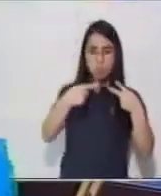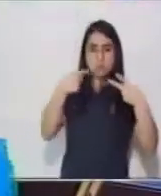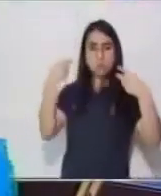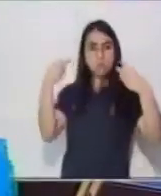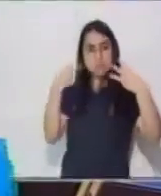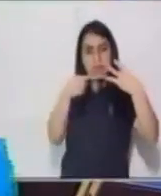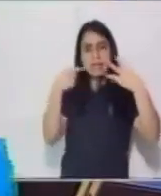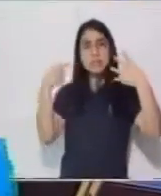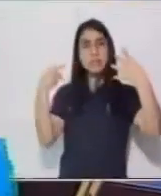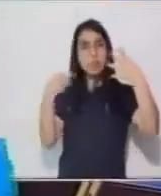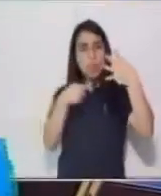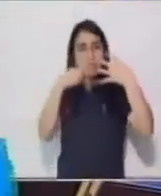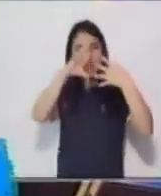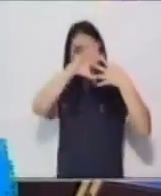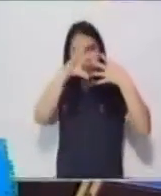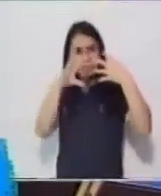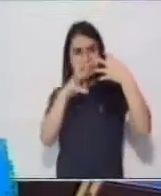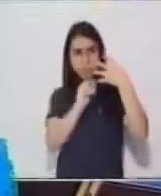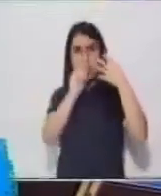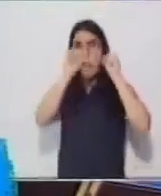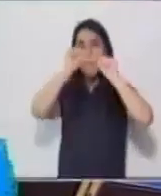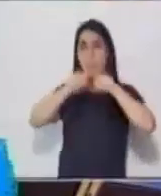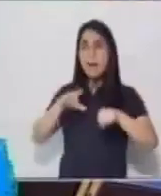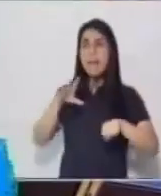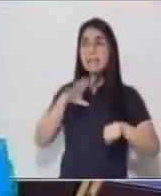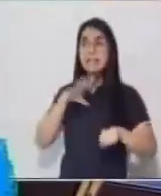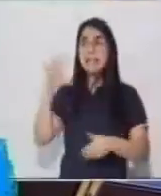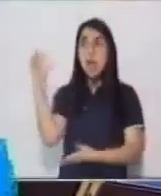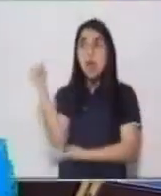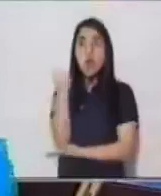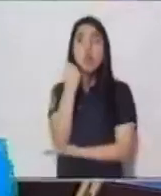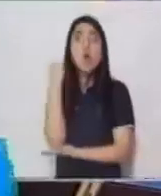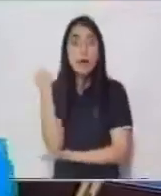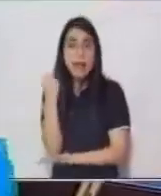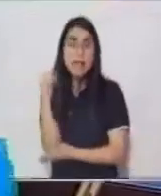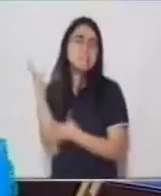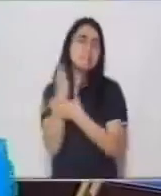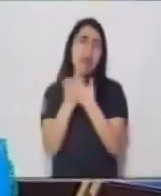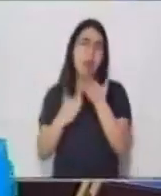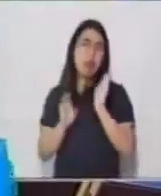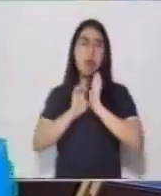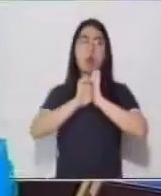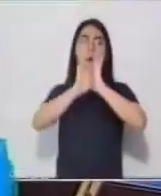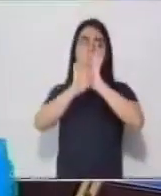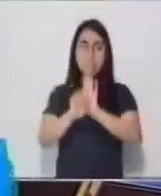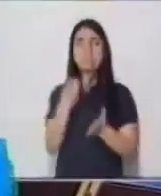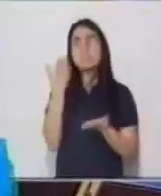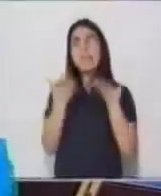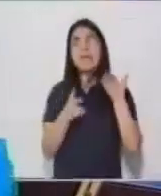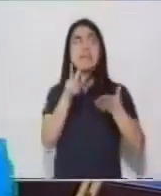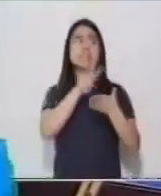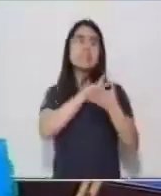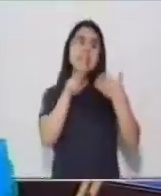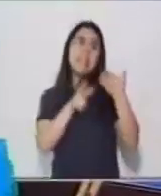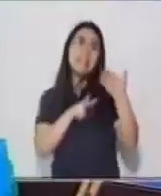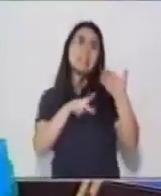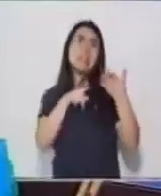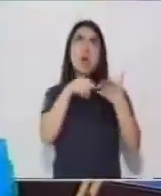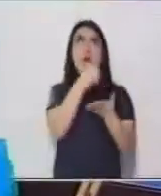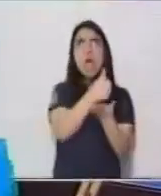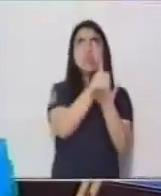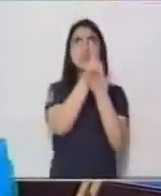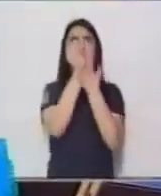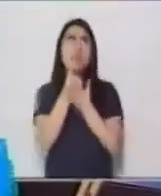objetivo que nos está indicando el texto. Por ejemplo, si es un texto que nos va a hablar sobre superación